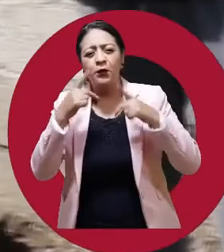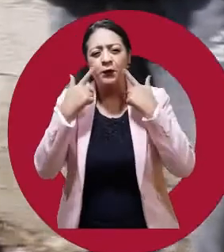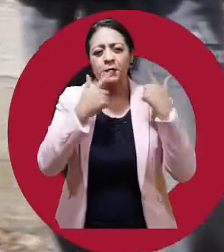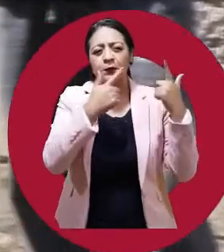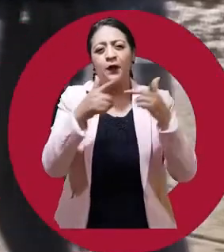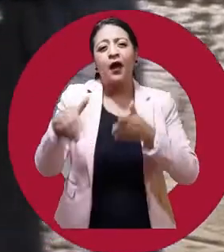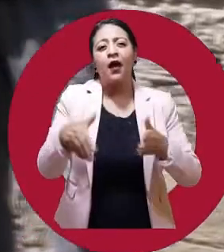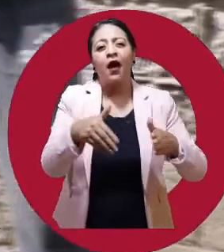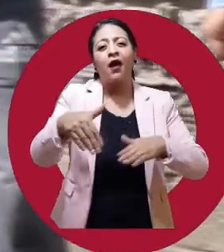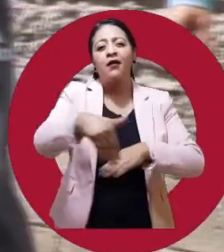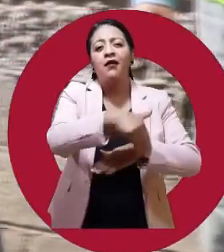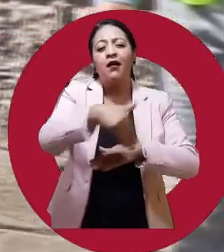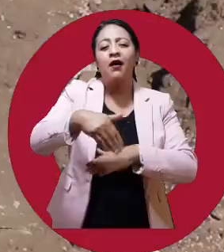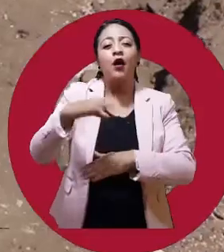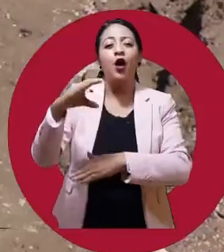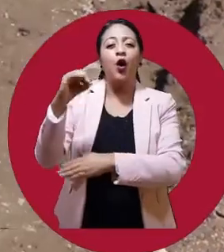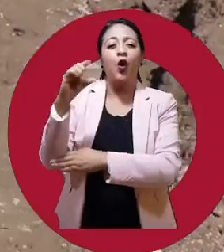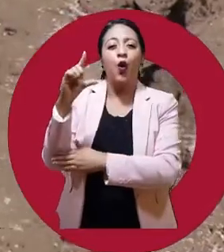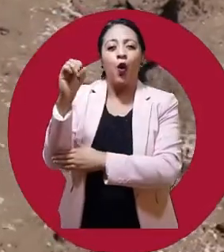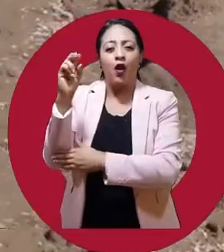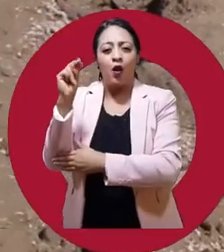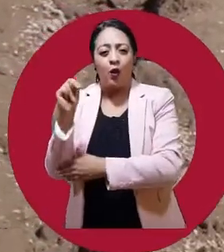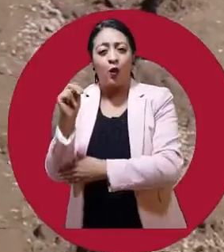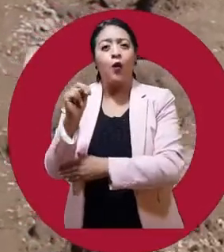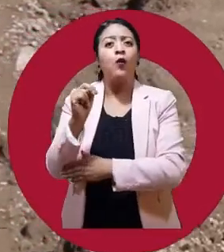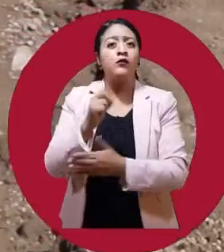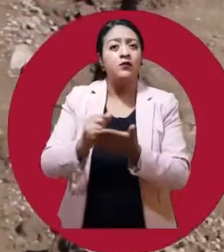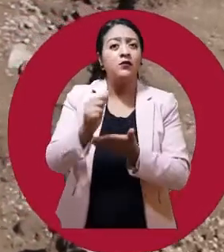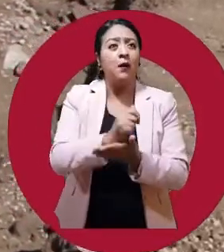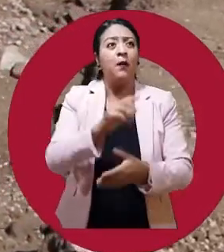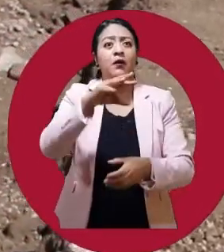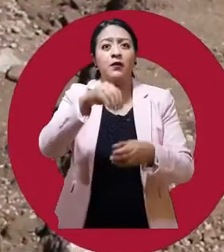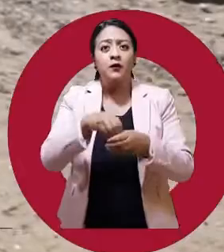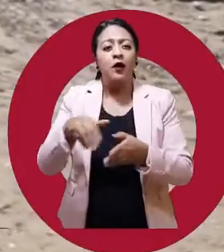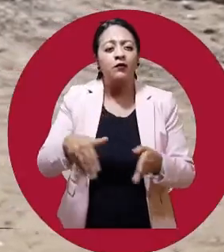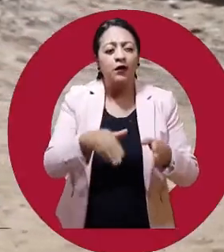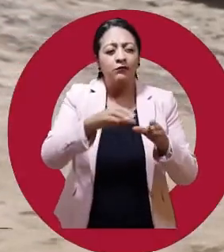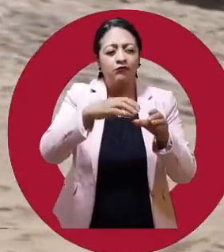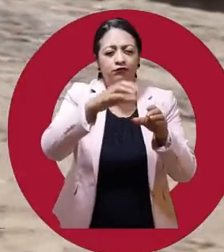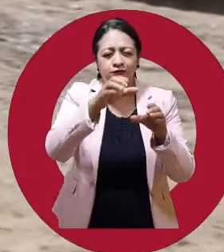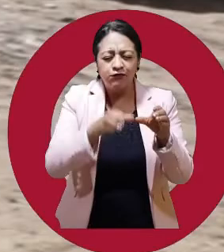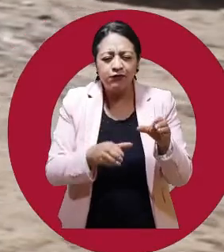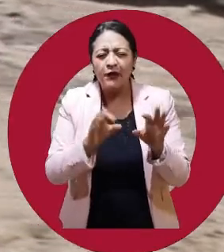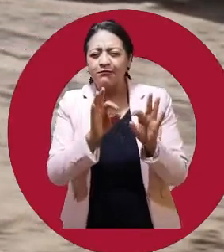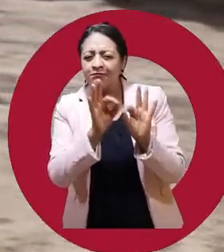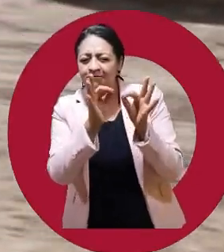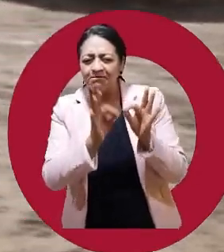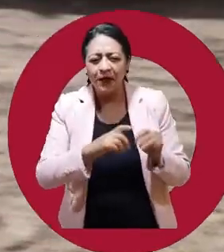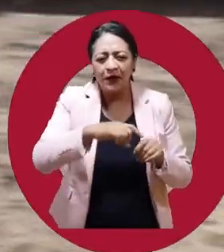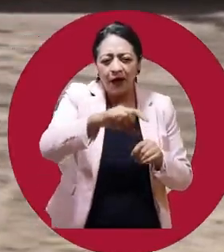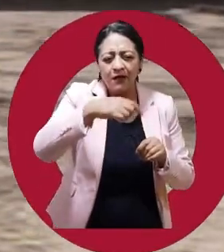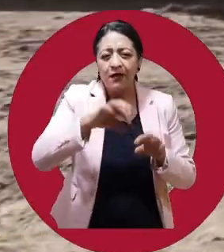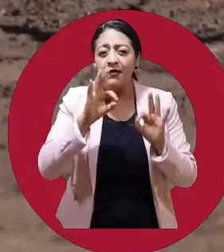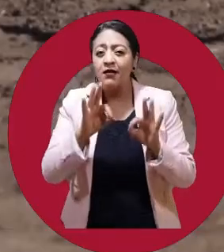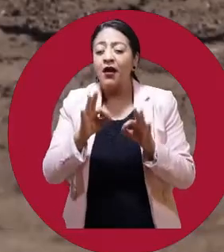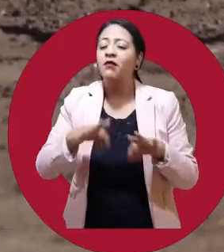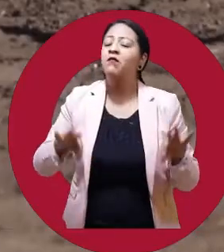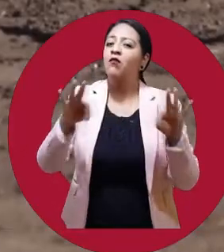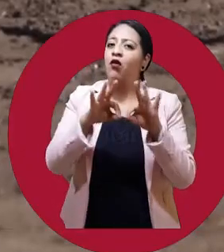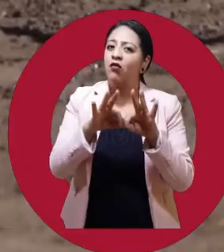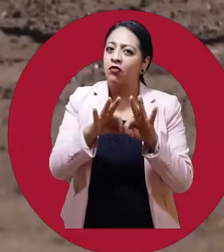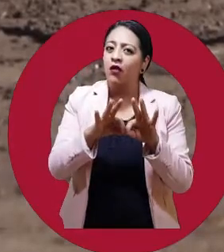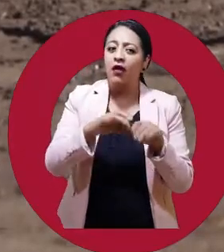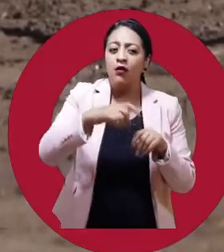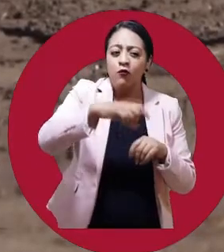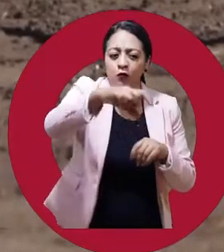por la calle Cristóbal Colón de la parroquia San Pablo con el fin de verificar los avances del adoquinado. Esta obra se basa en el mejoramiento vial con el adoquinado de la